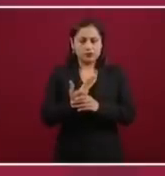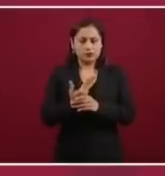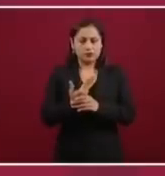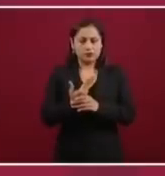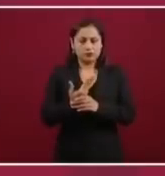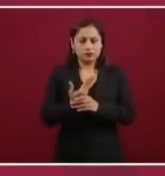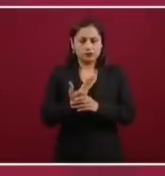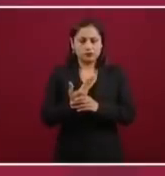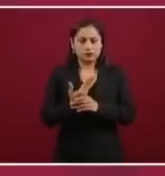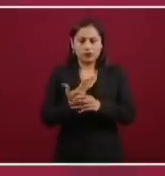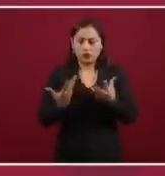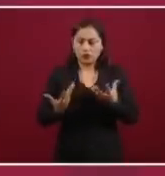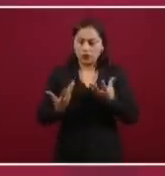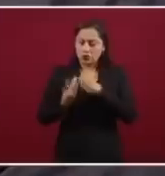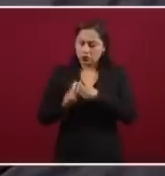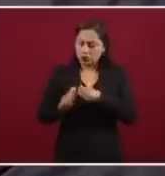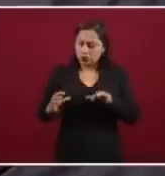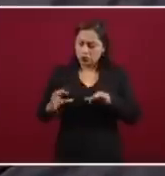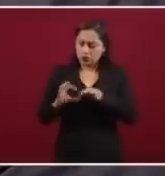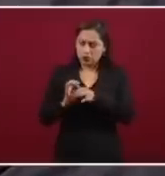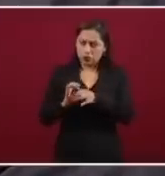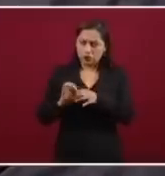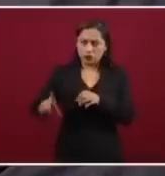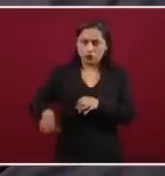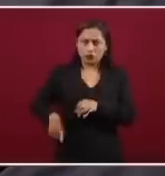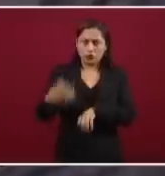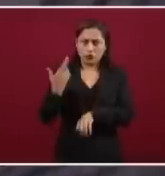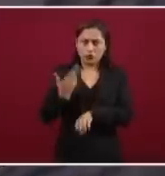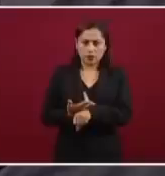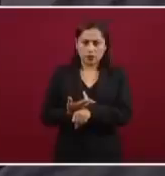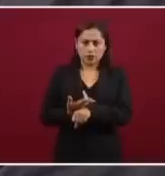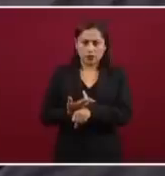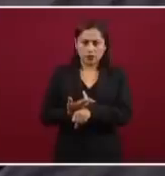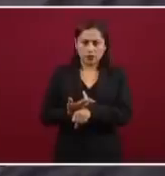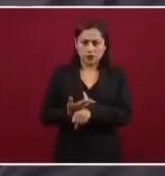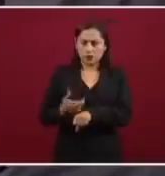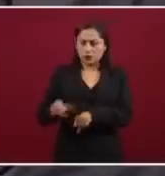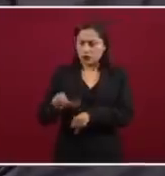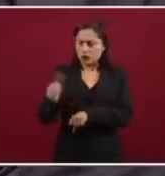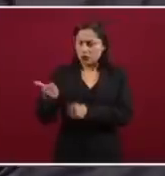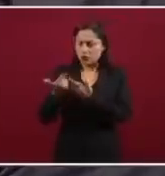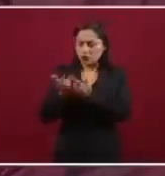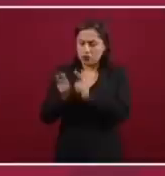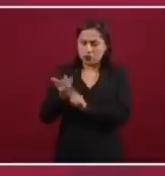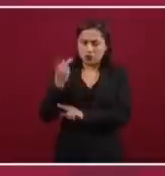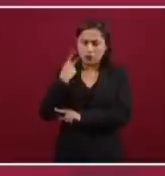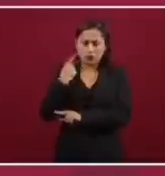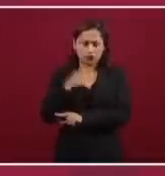está con el gobernador de otro partido